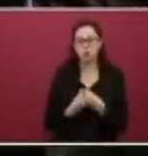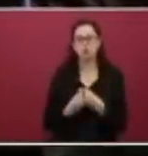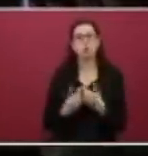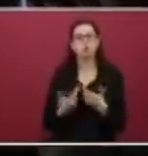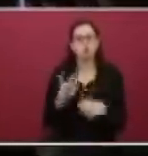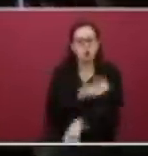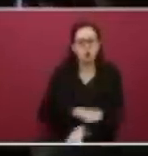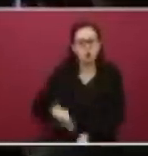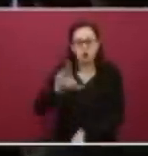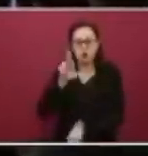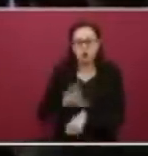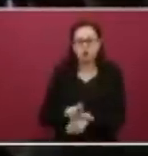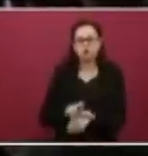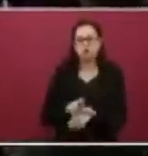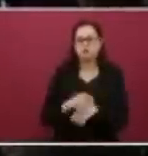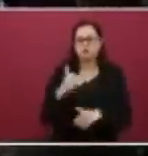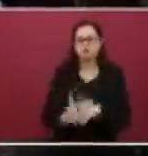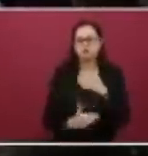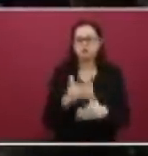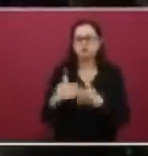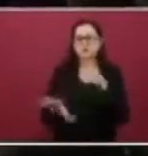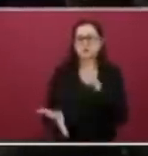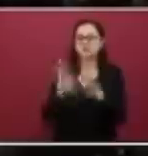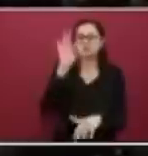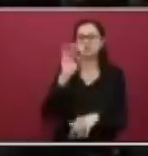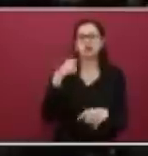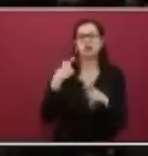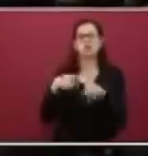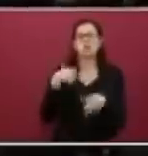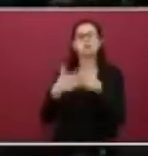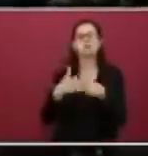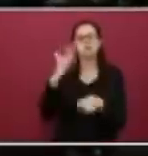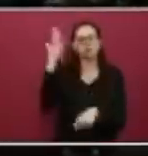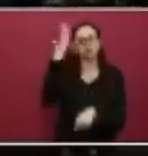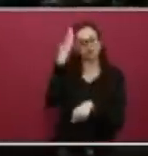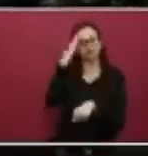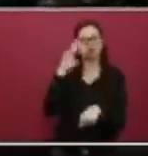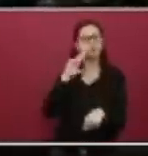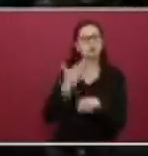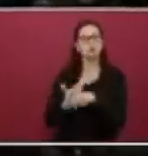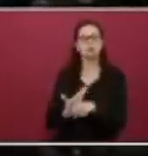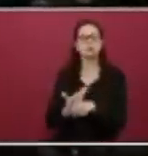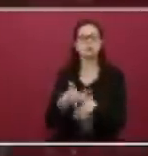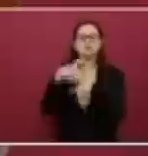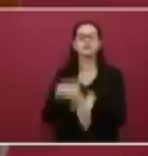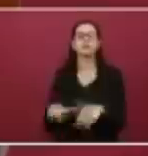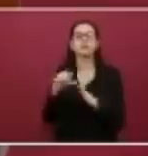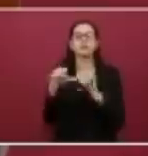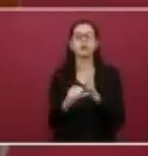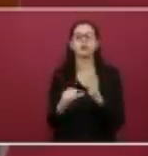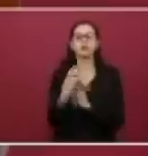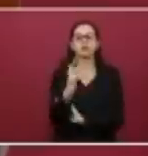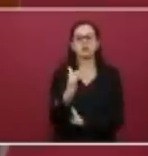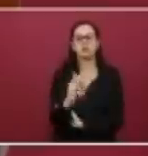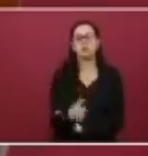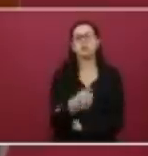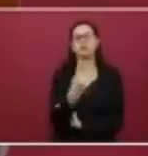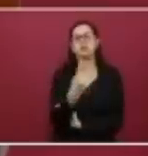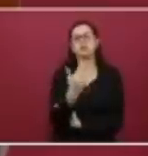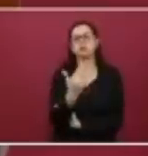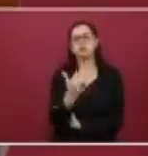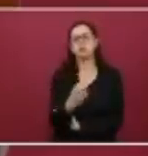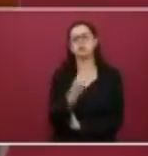de esta persona titular de la comisión de acuerdo con el artículo 51 y 52